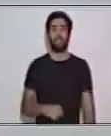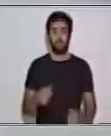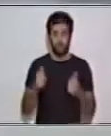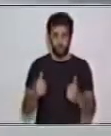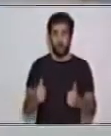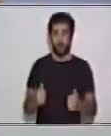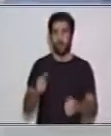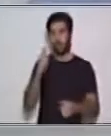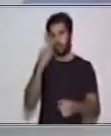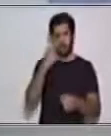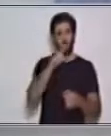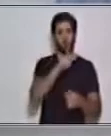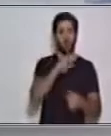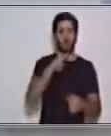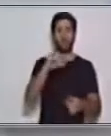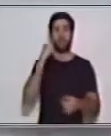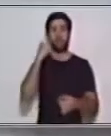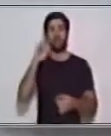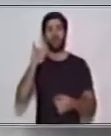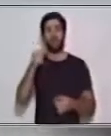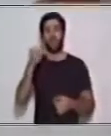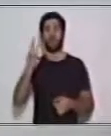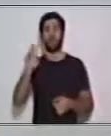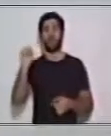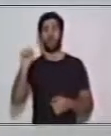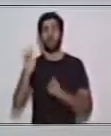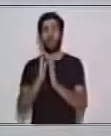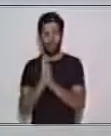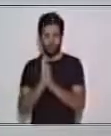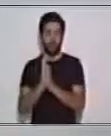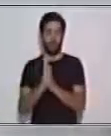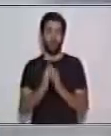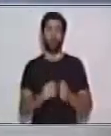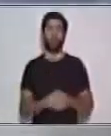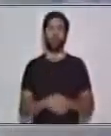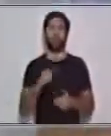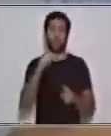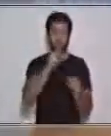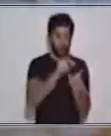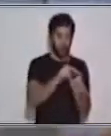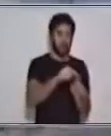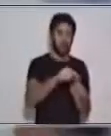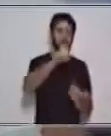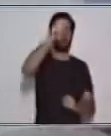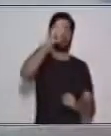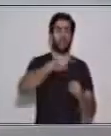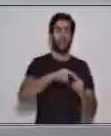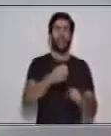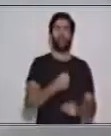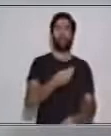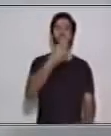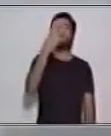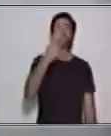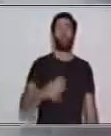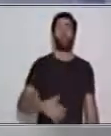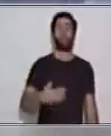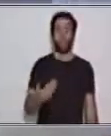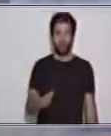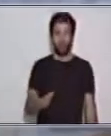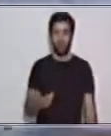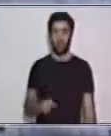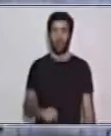Esto puede ser lunes, martes, miércoles, jueves, viernes, sábado y domingo. Y en la parte